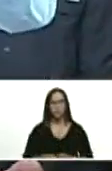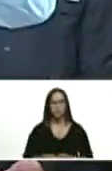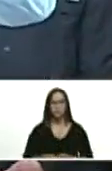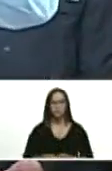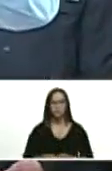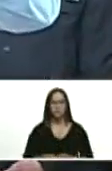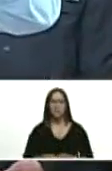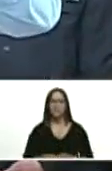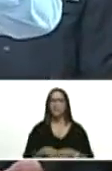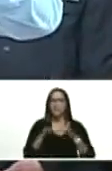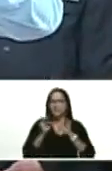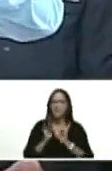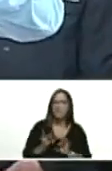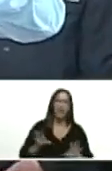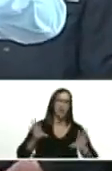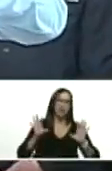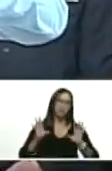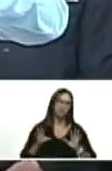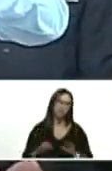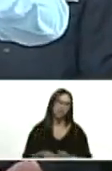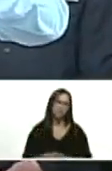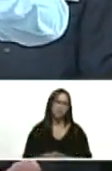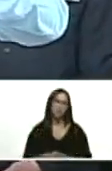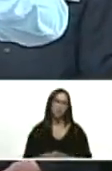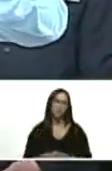que se dejaron